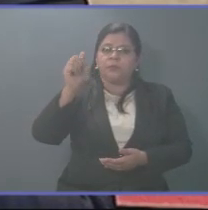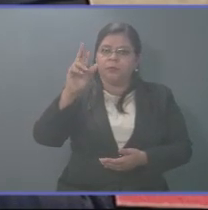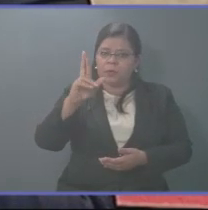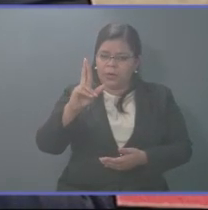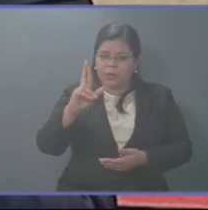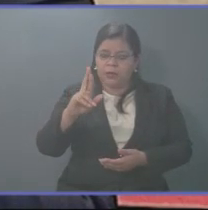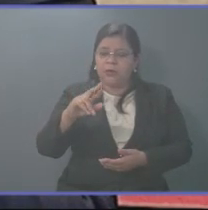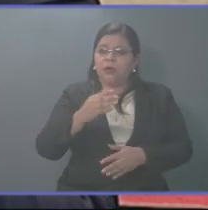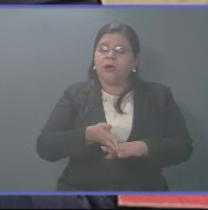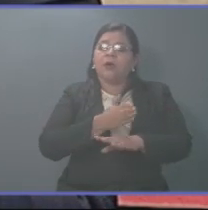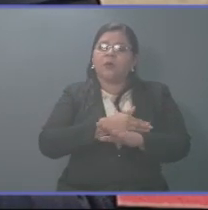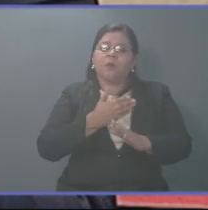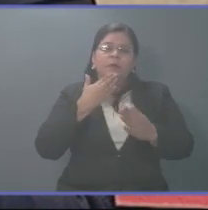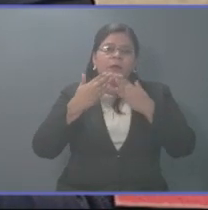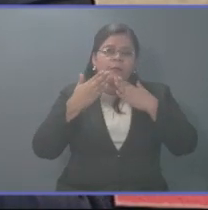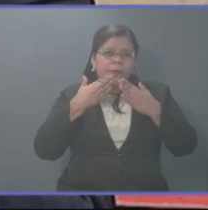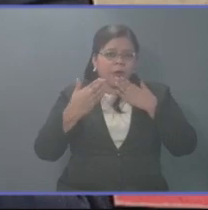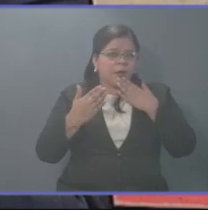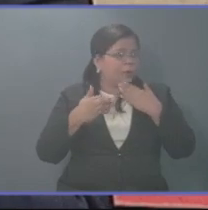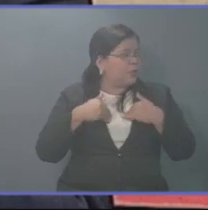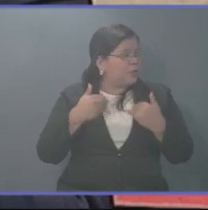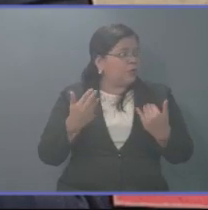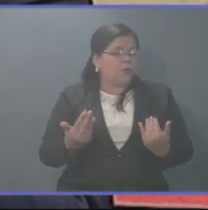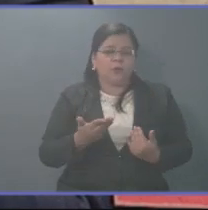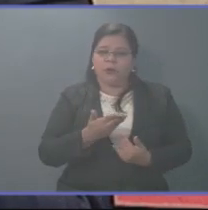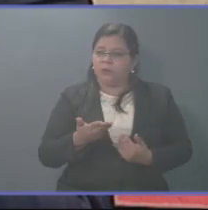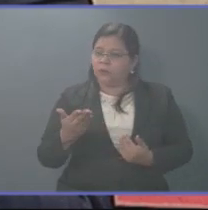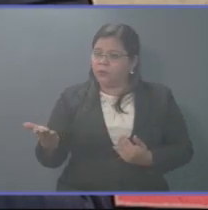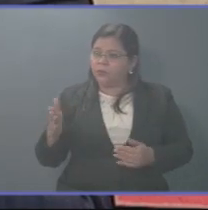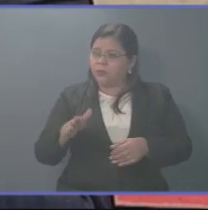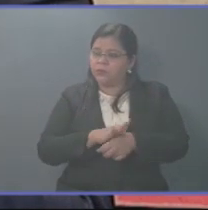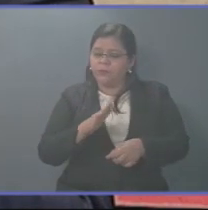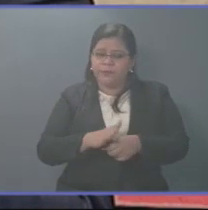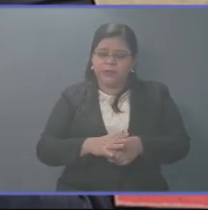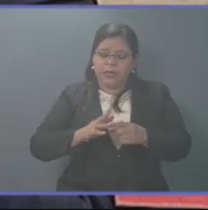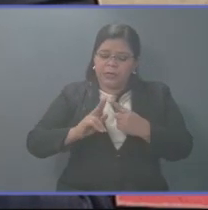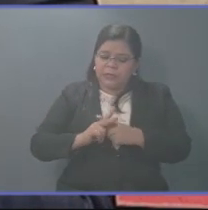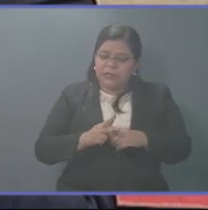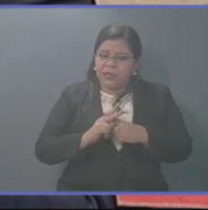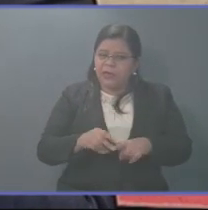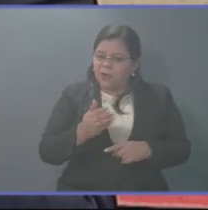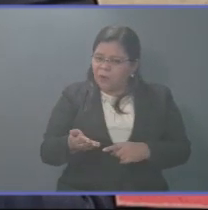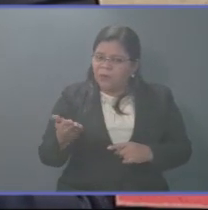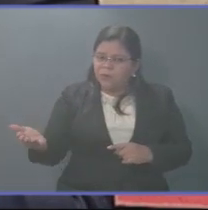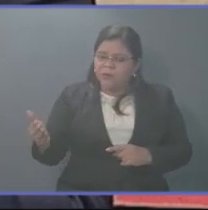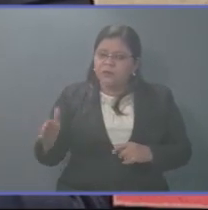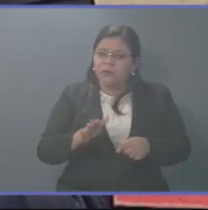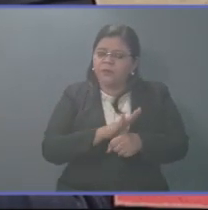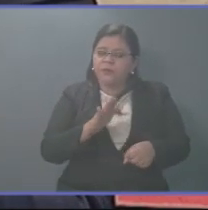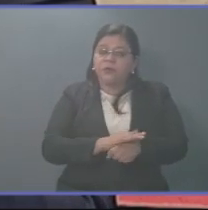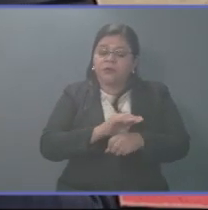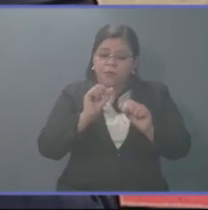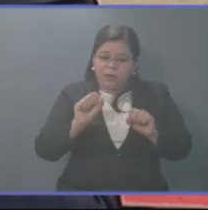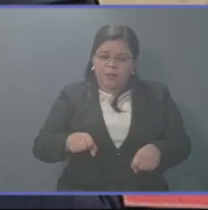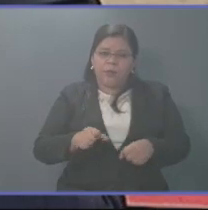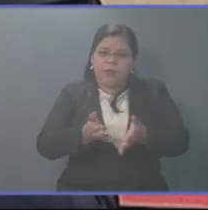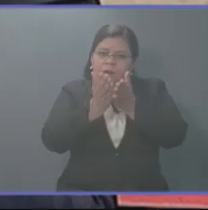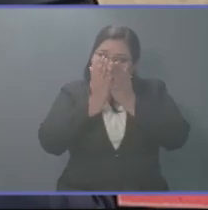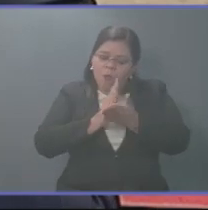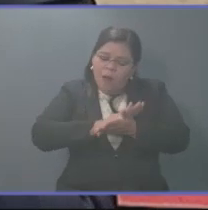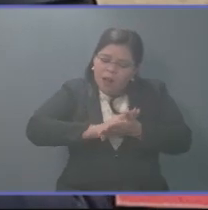explicaba al diputado, no tenemos los elementos hidráulicos ni los elementos necesarios para poder purgar la red, y a